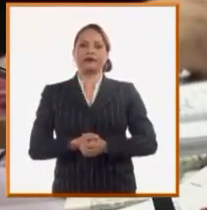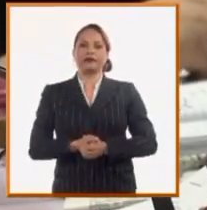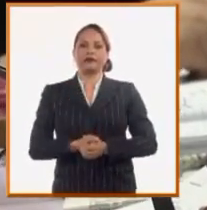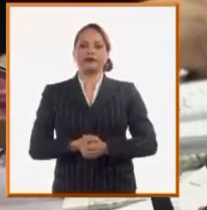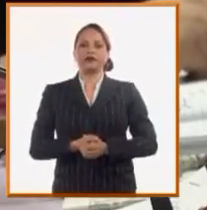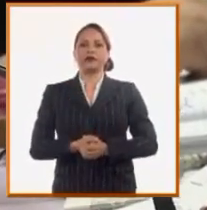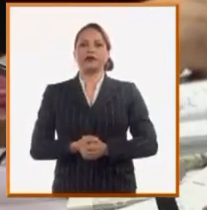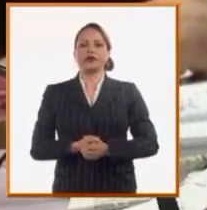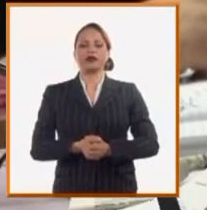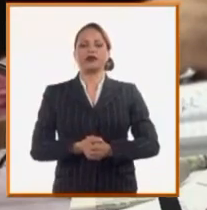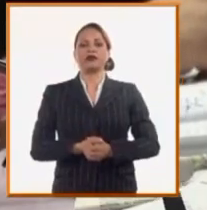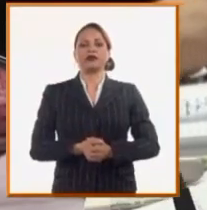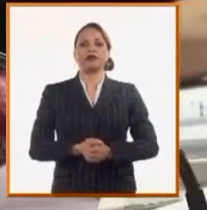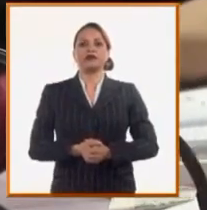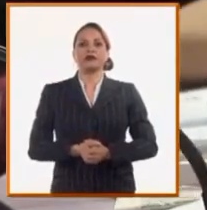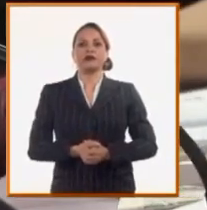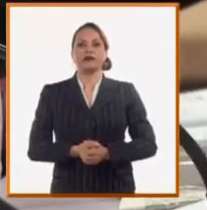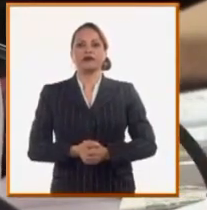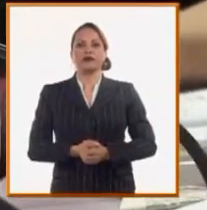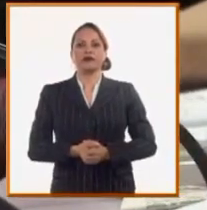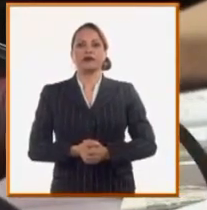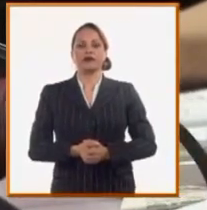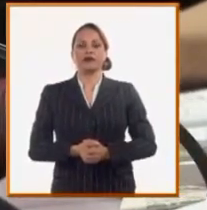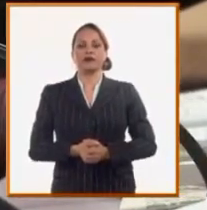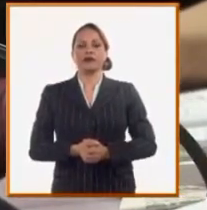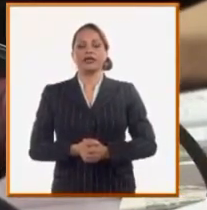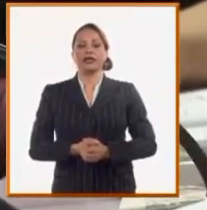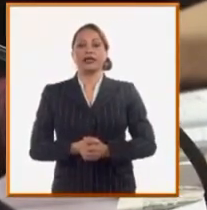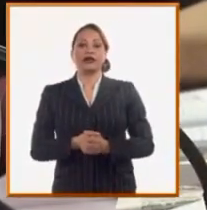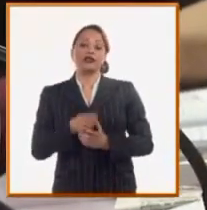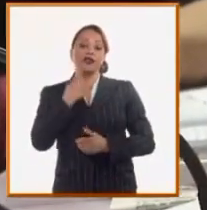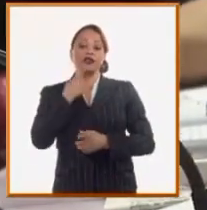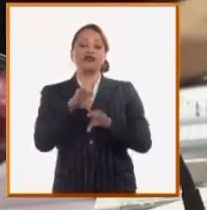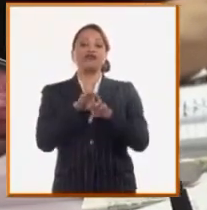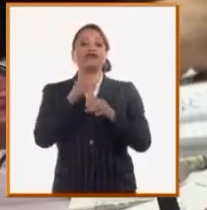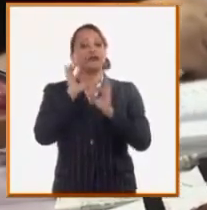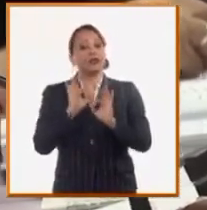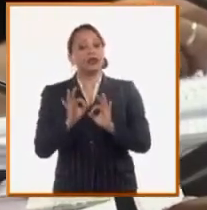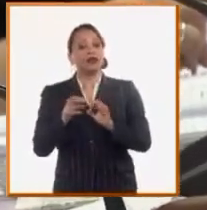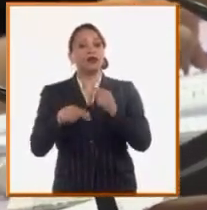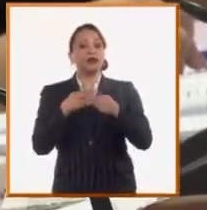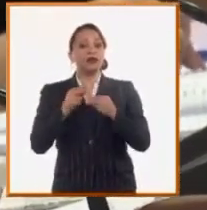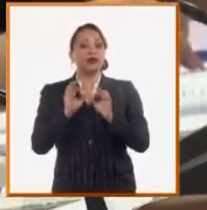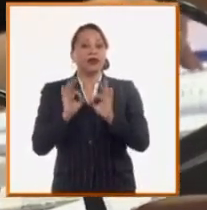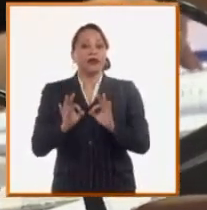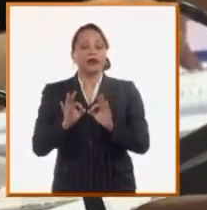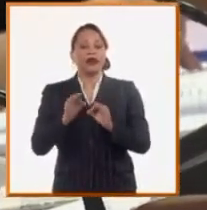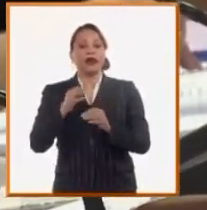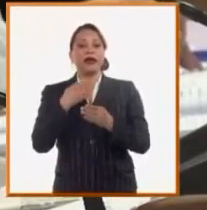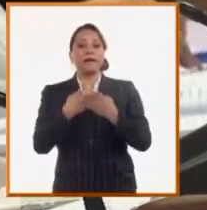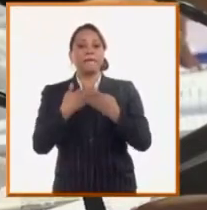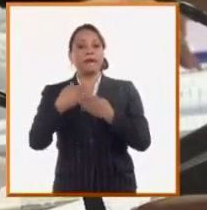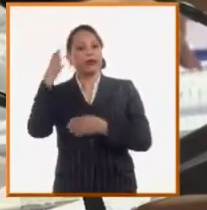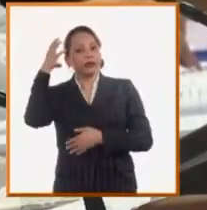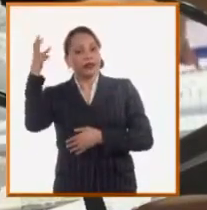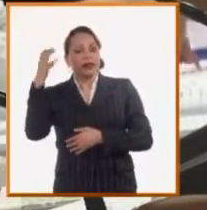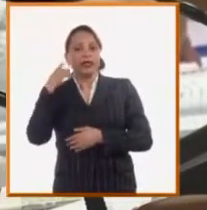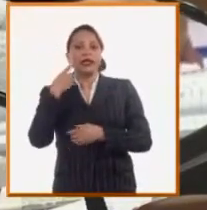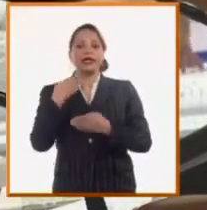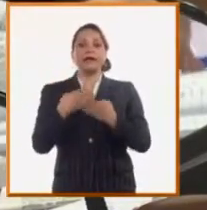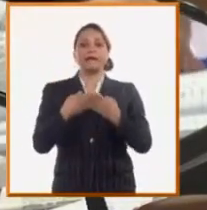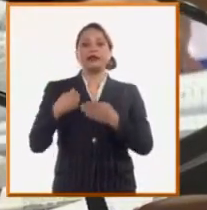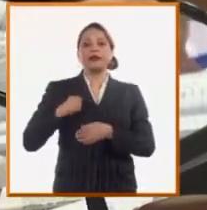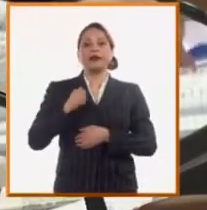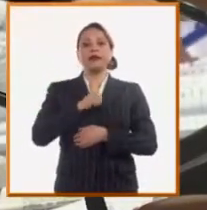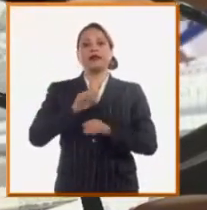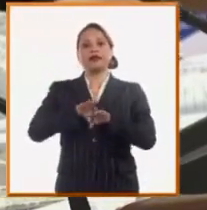seguirá pulsando el sector no estatal junto con el sector no estatal de forma separada, y no es eso lo